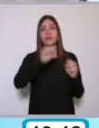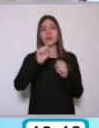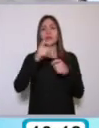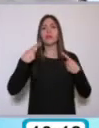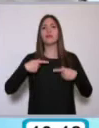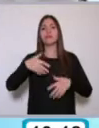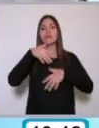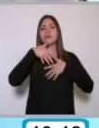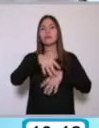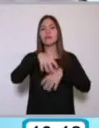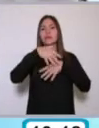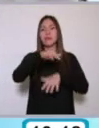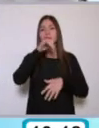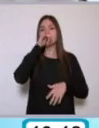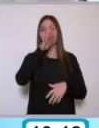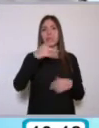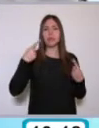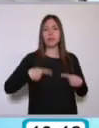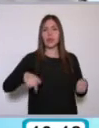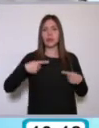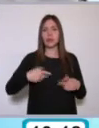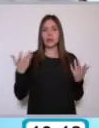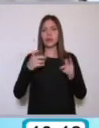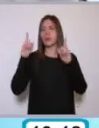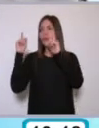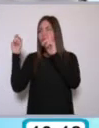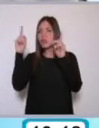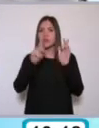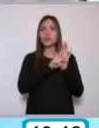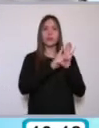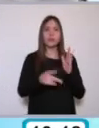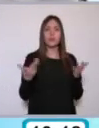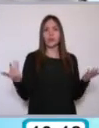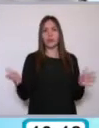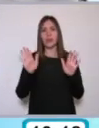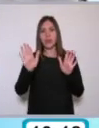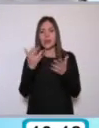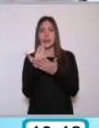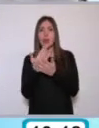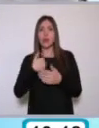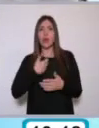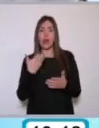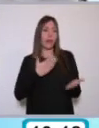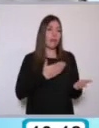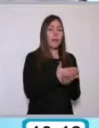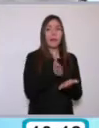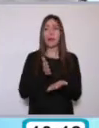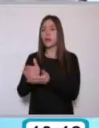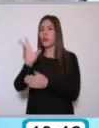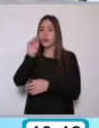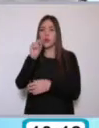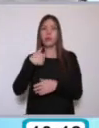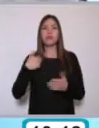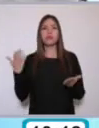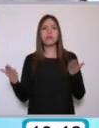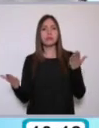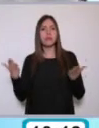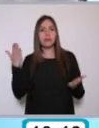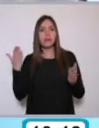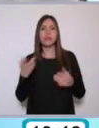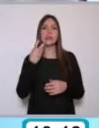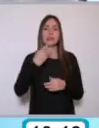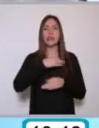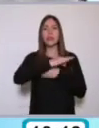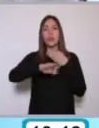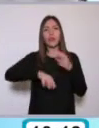primeras manifestaciones de los periodistas de, oye, espérate, no somos los neutrales en el asunto. Entonces, toda esta historia de México documentada